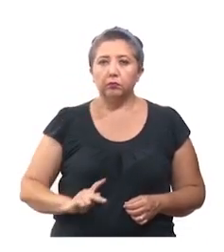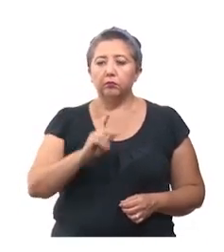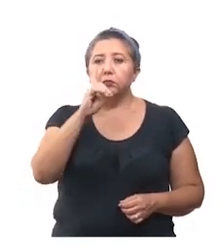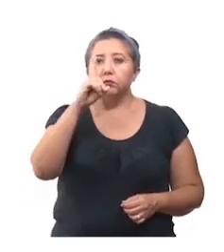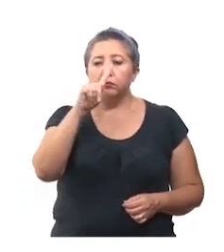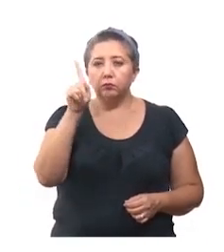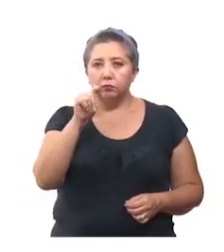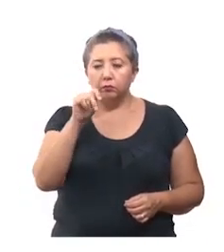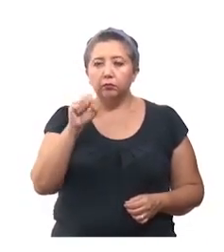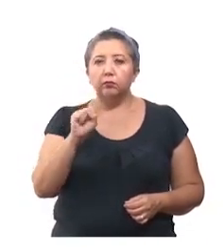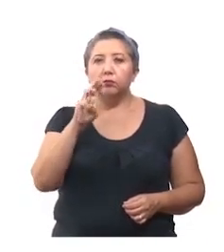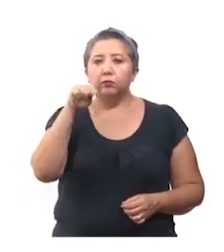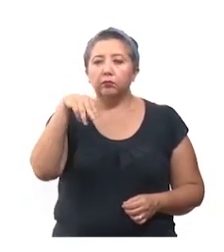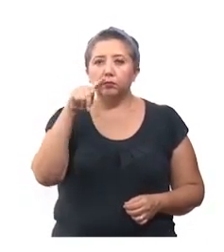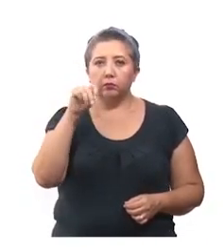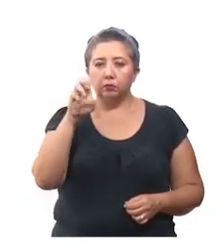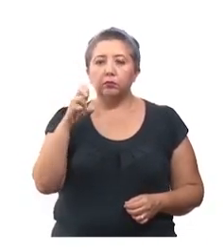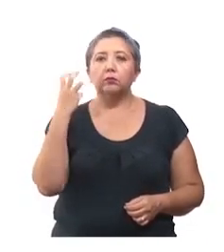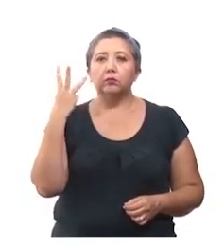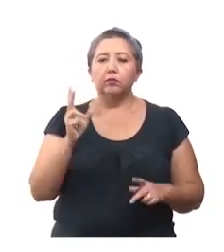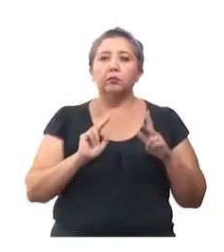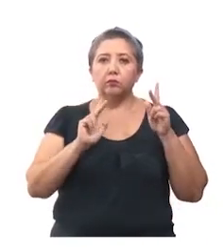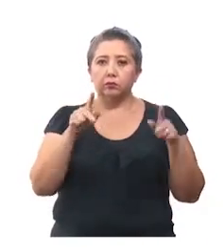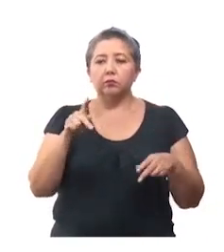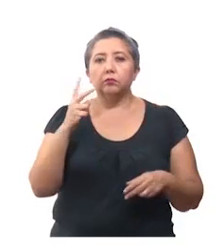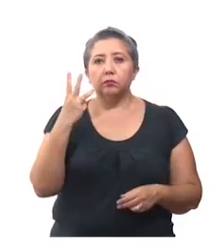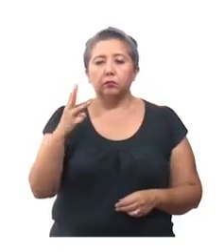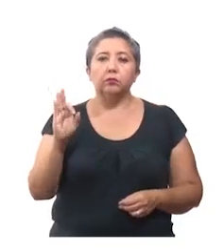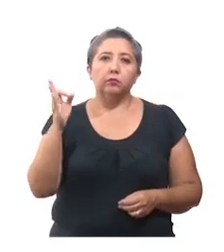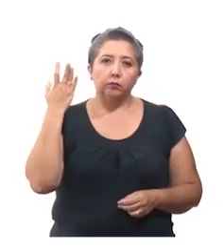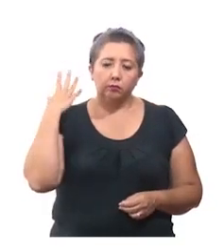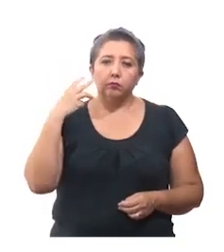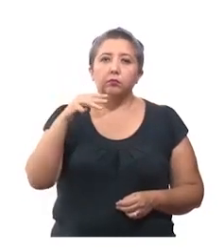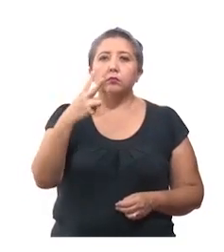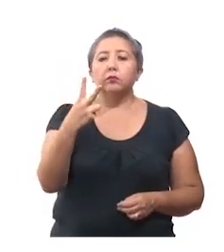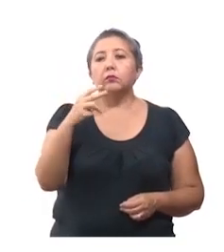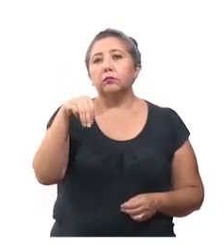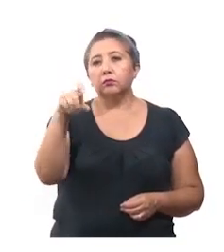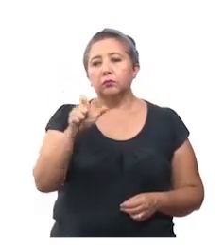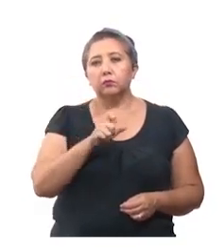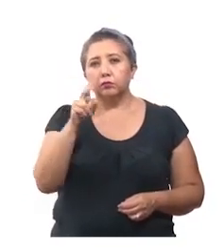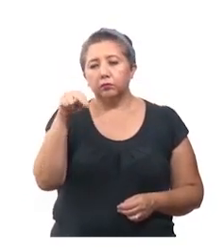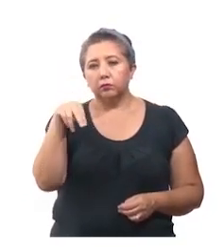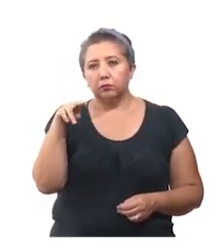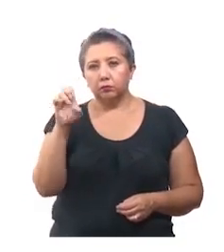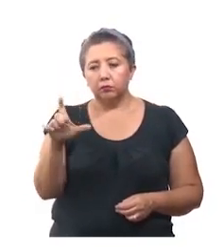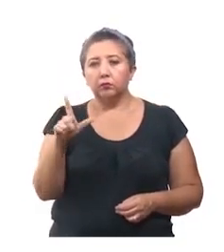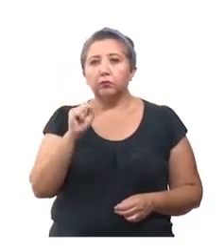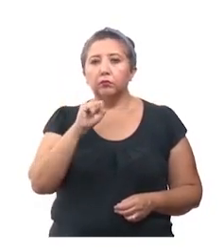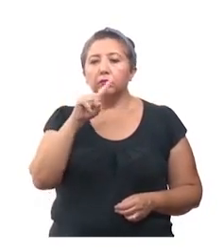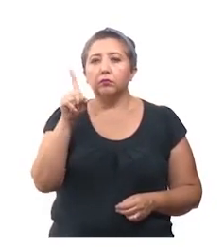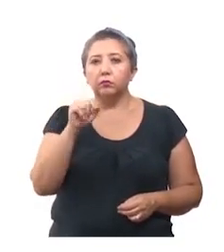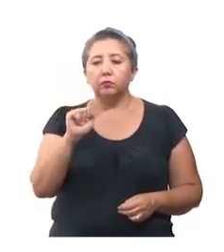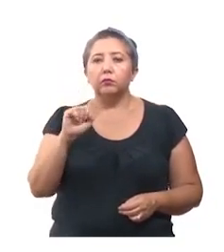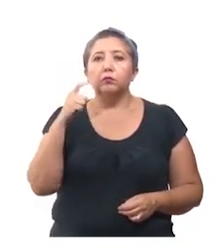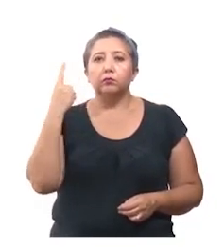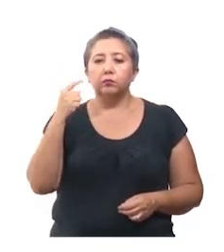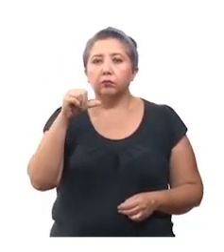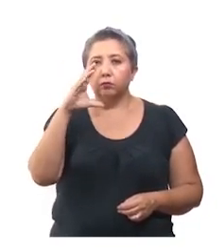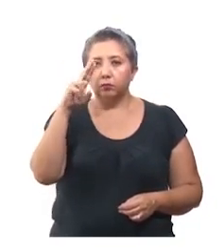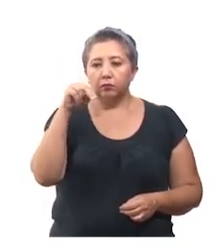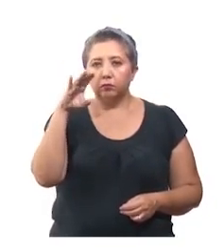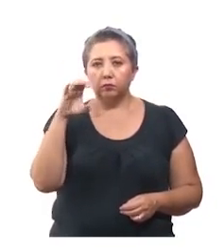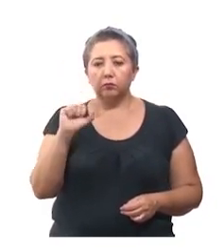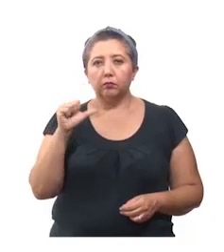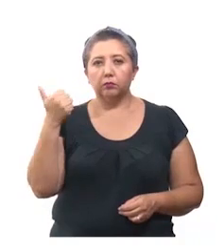Citas, Izamal y Motul, 3 en Progreso, 3 foráneos, 2 en Maxcanú, Tecó, Tixpehual, Xochel y 1 en